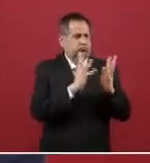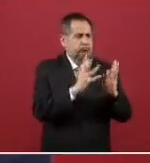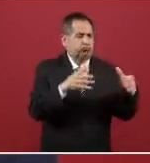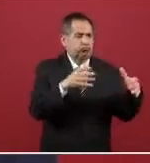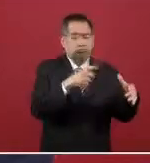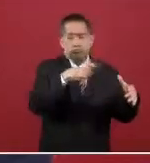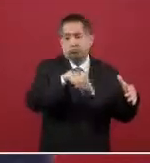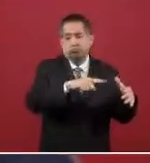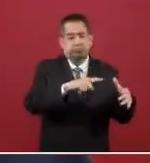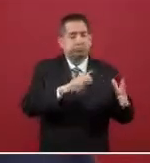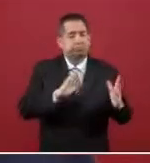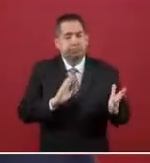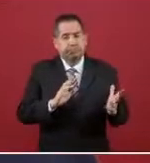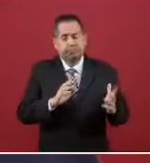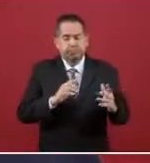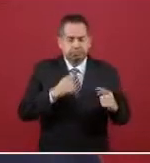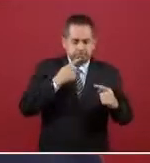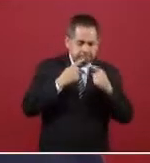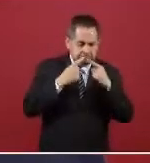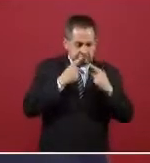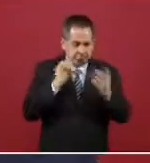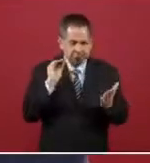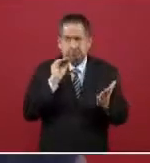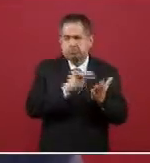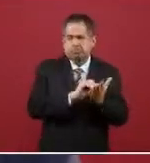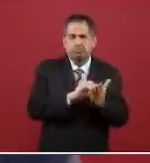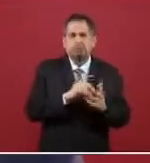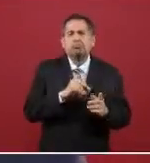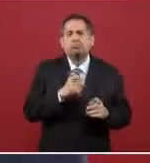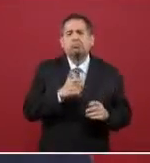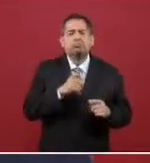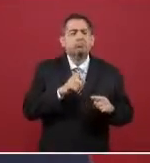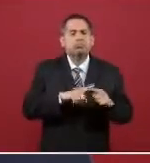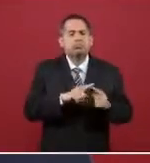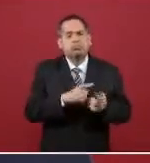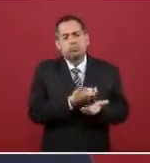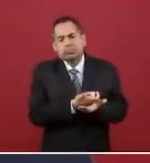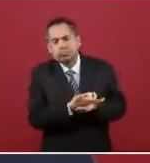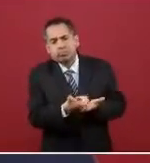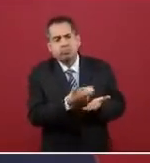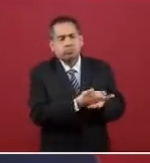son los que fijan los sueldos.